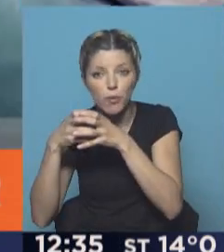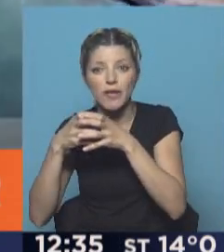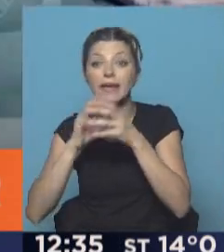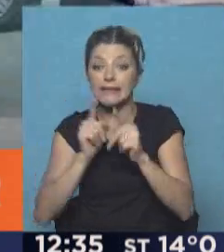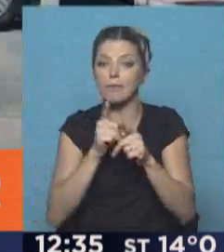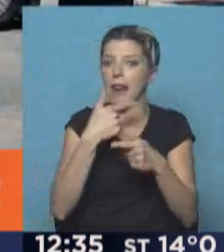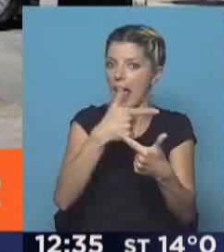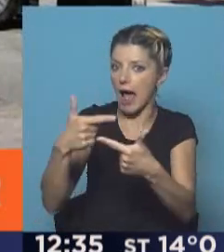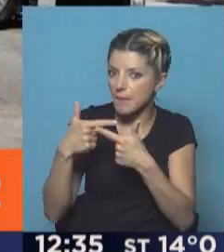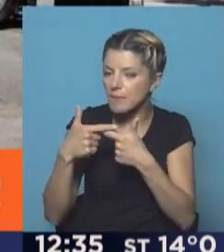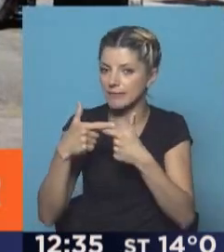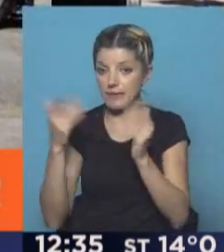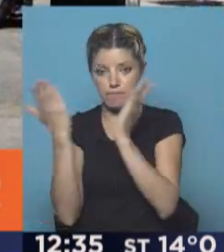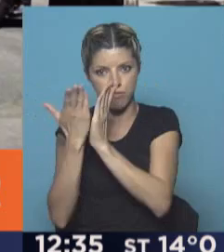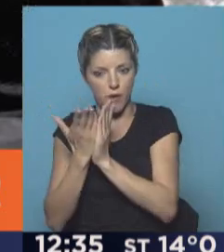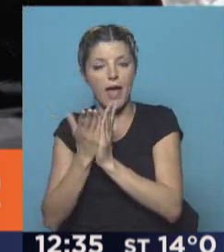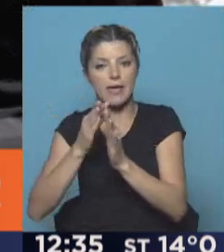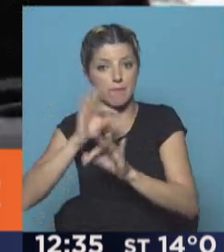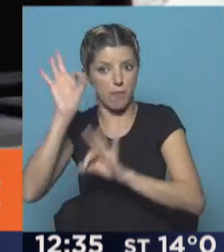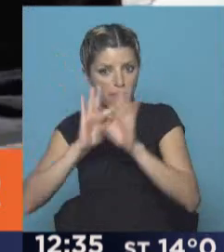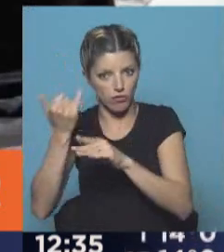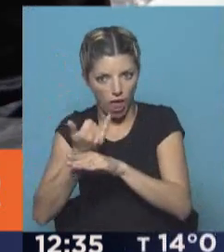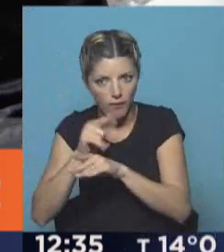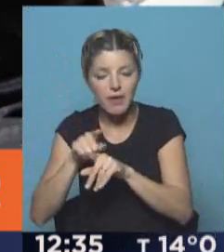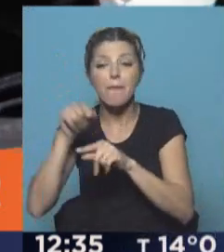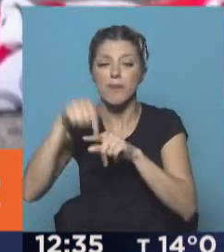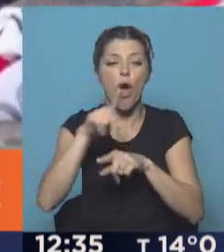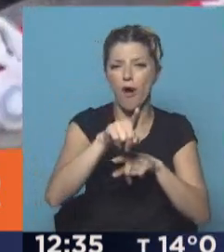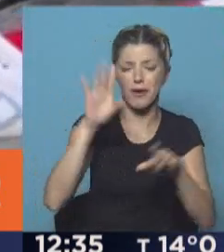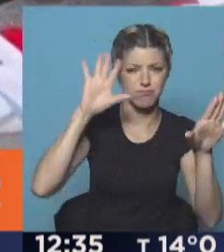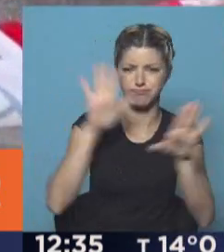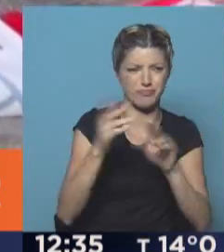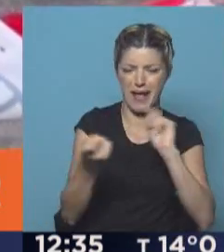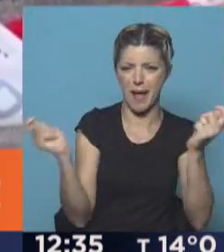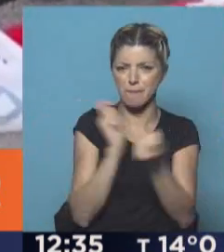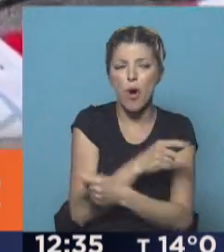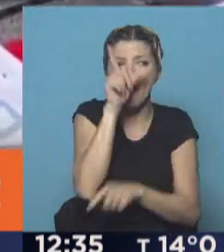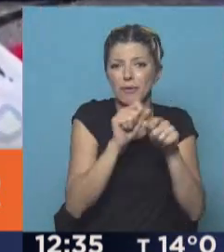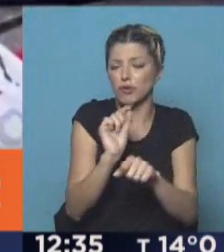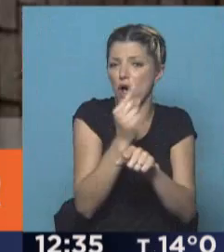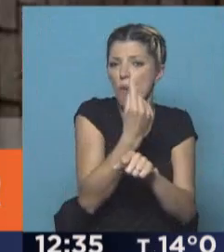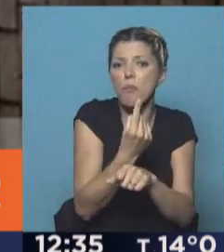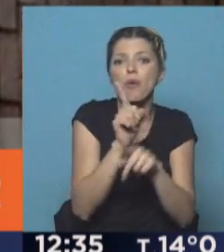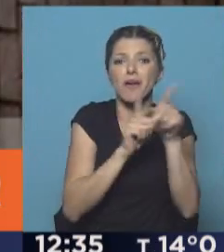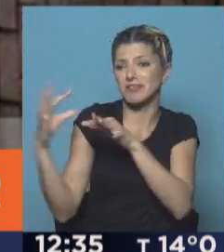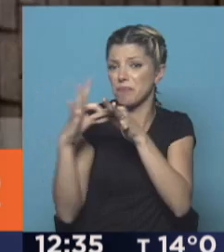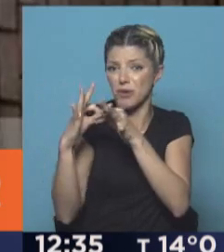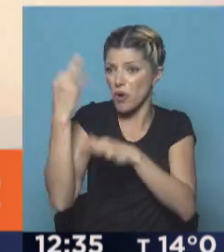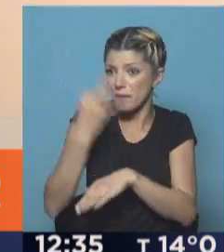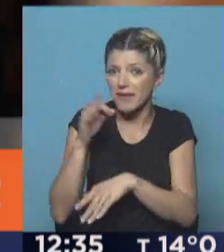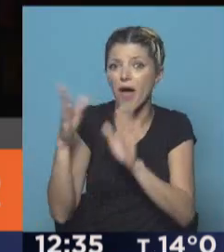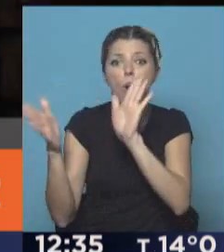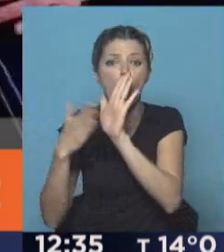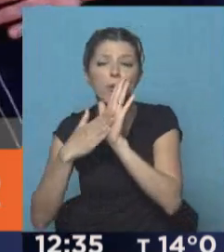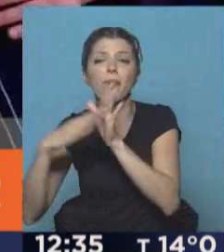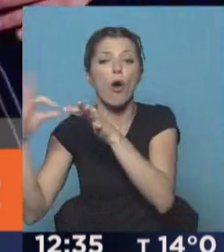logística e inteligencia, últimamente lo hacen atacantes amateurs con escasa o ninguna relación comprobable